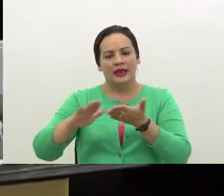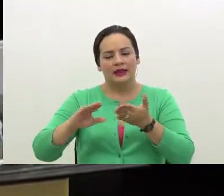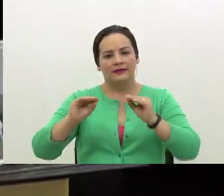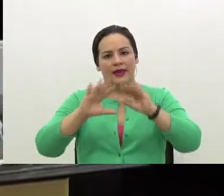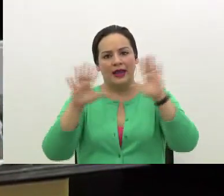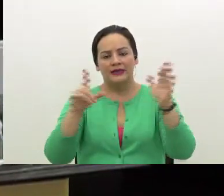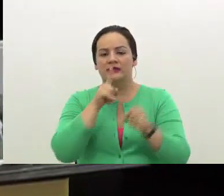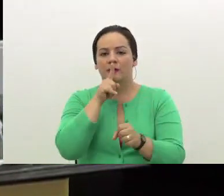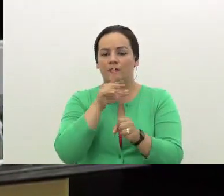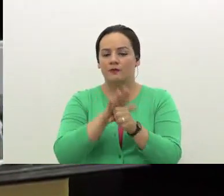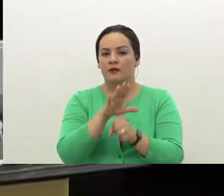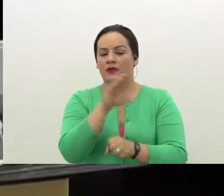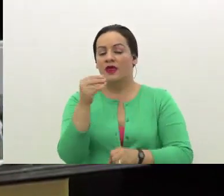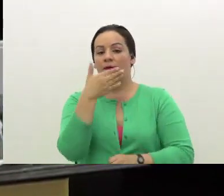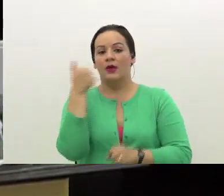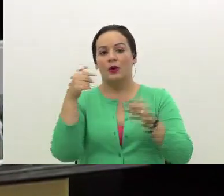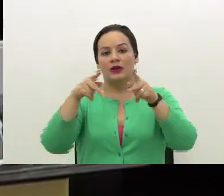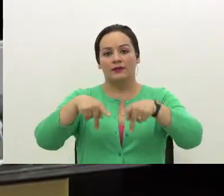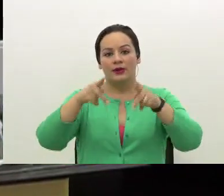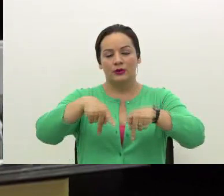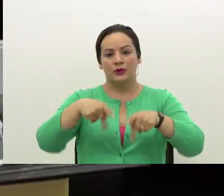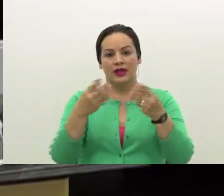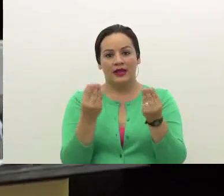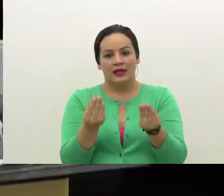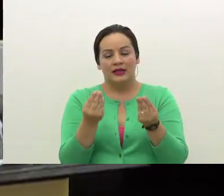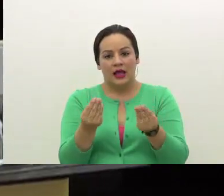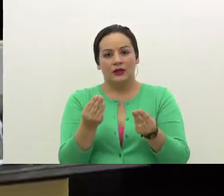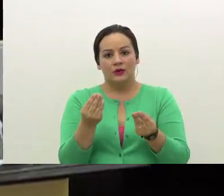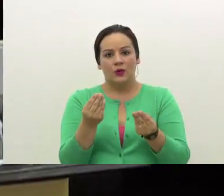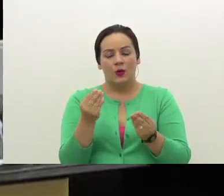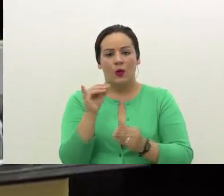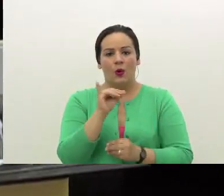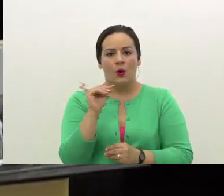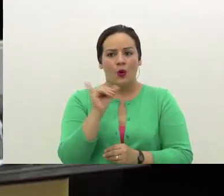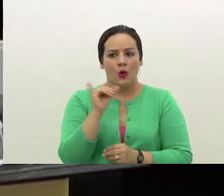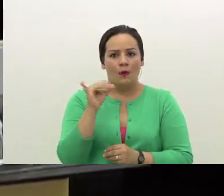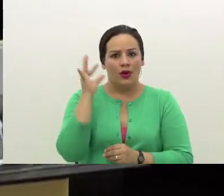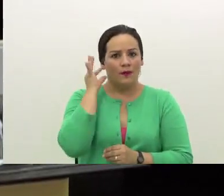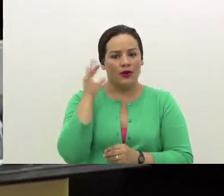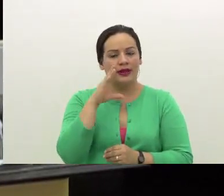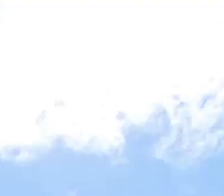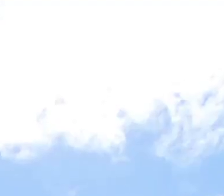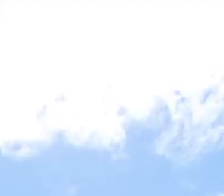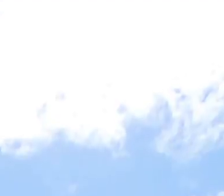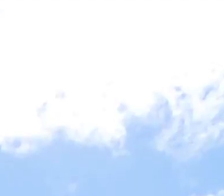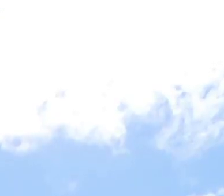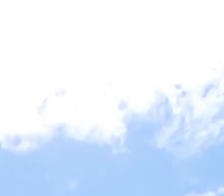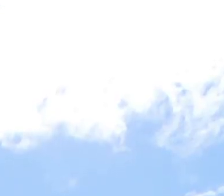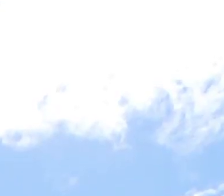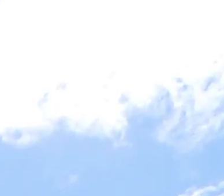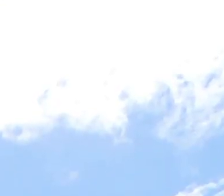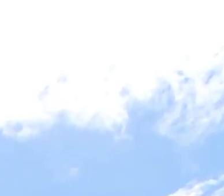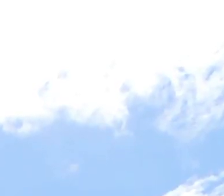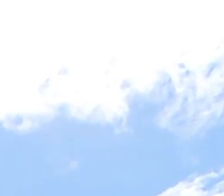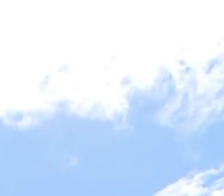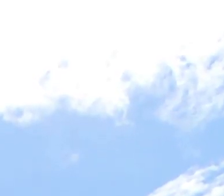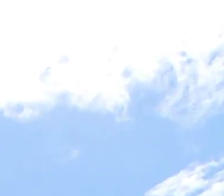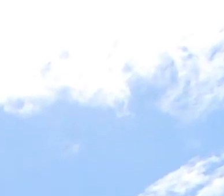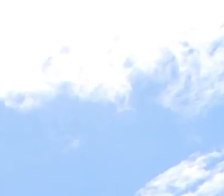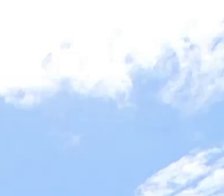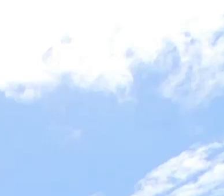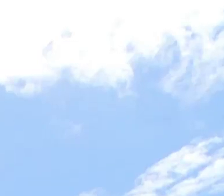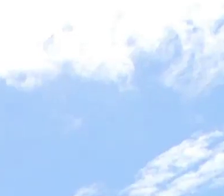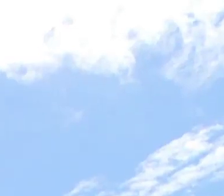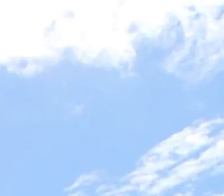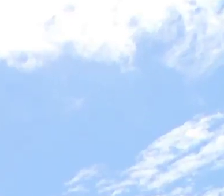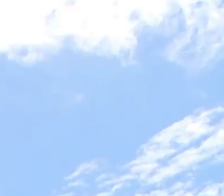y las mejores personas, tanto hombres como mujeres, que aspiren a ocupar esta magistratura. El nuevo magistrado será juramentado este